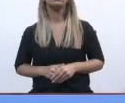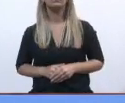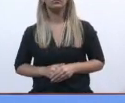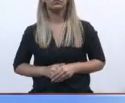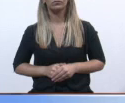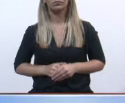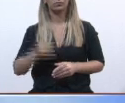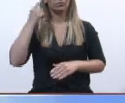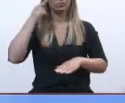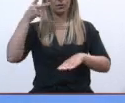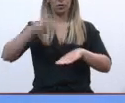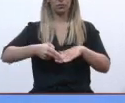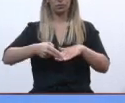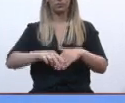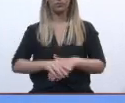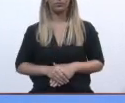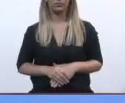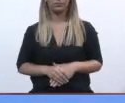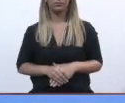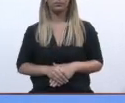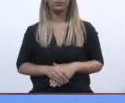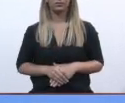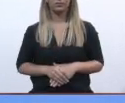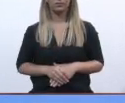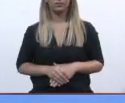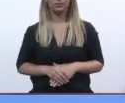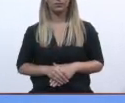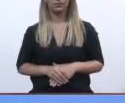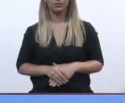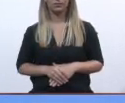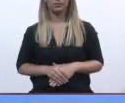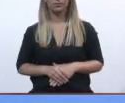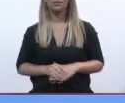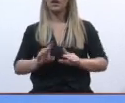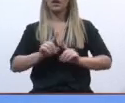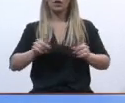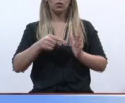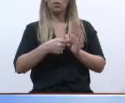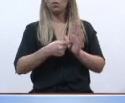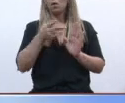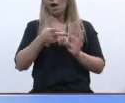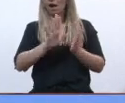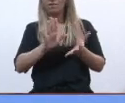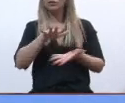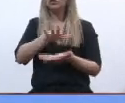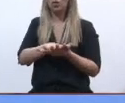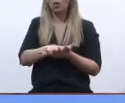habla de la persona central de esto, que